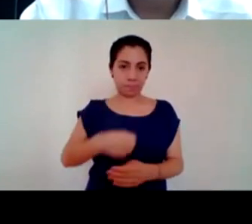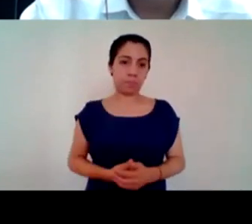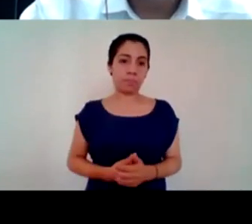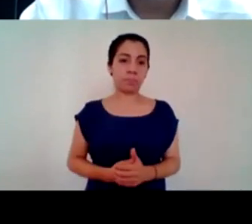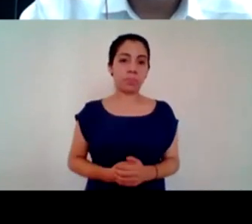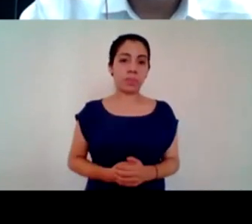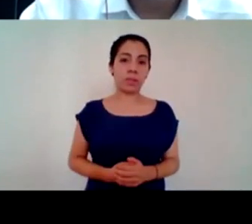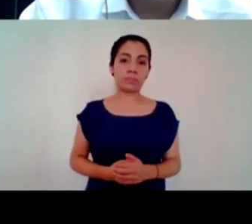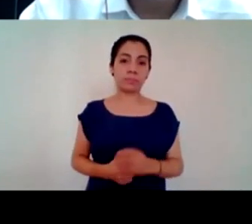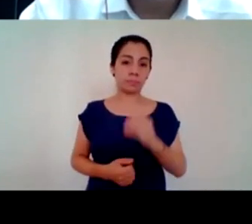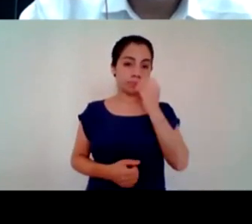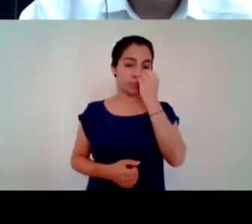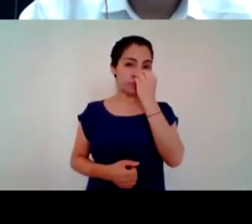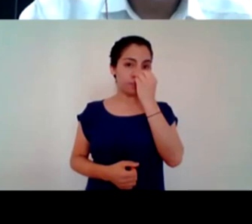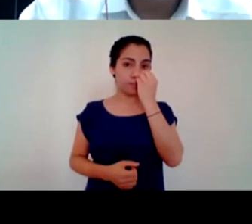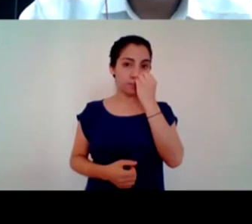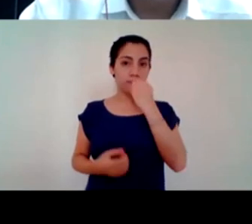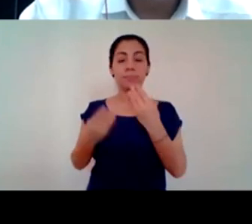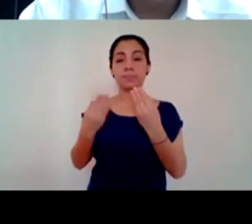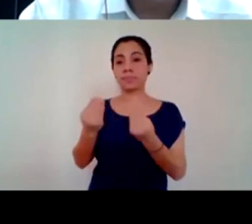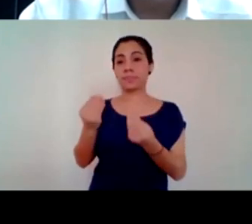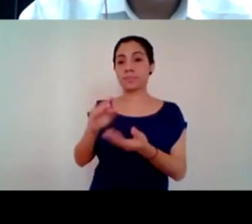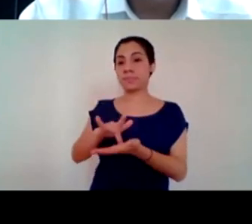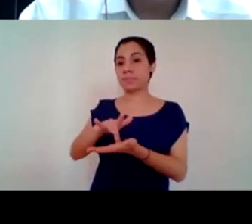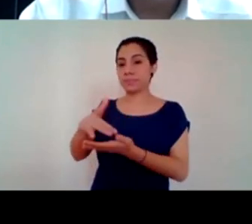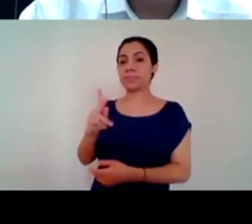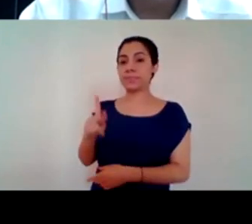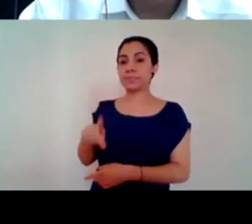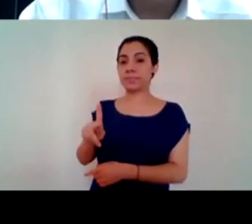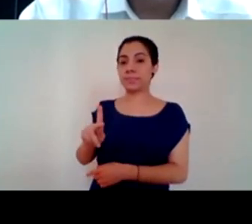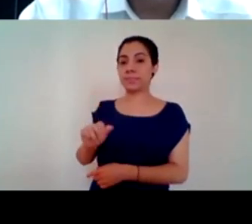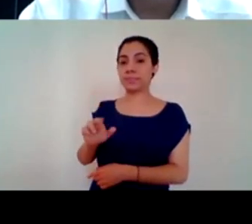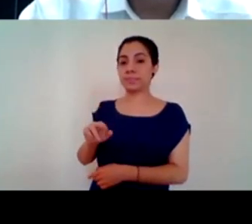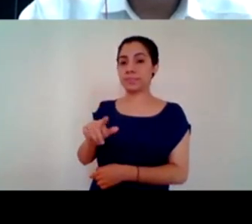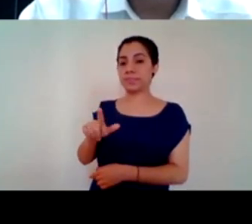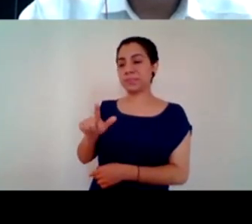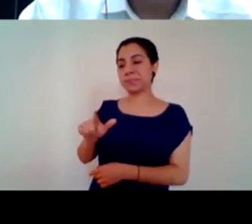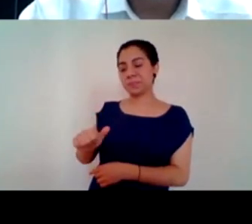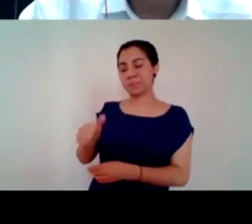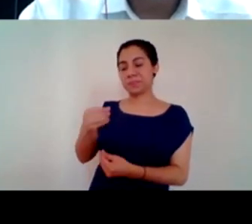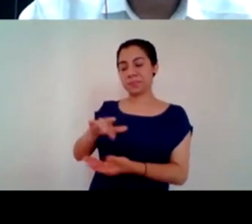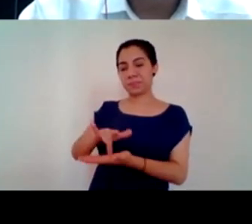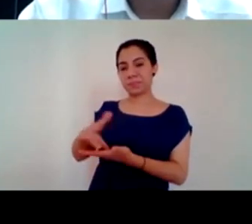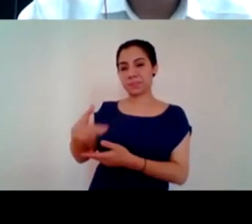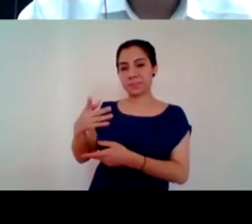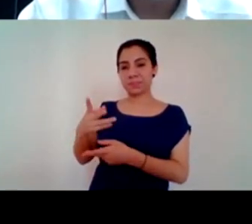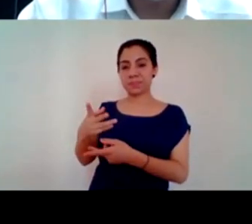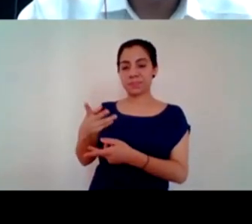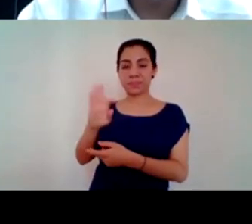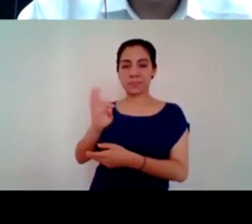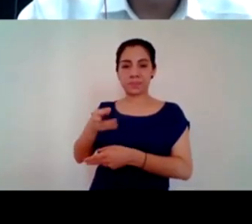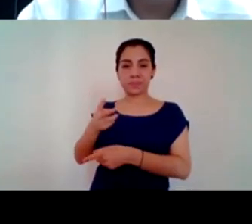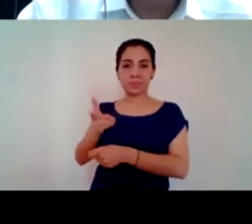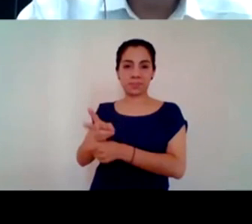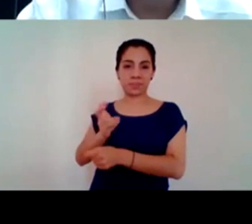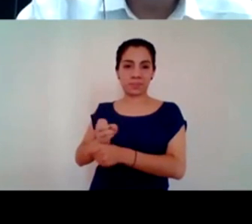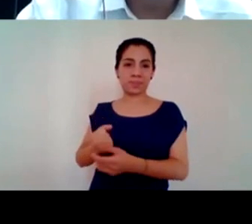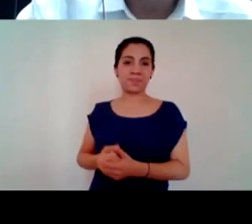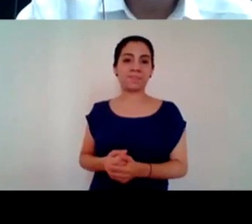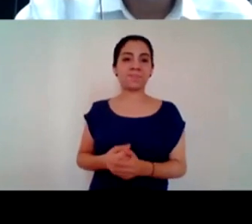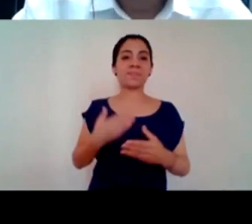Muchísimas gracias, Carla, y gracias por haber estado con este panel. Magistrado. Me toca.